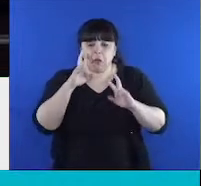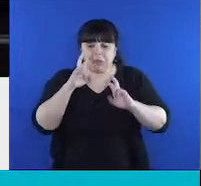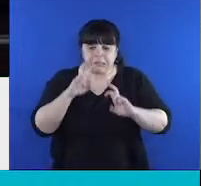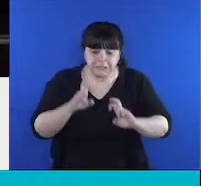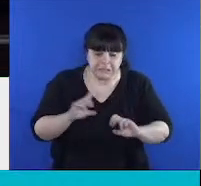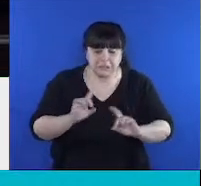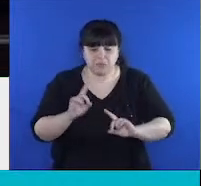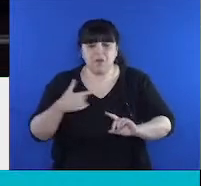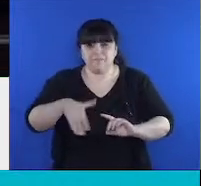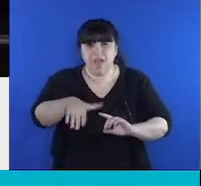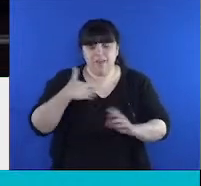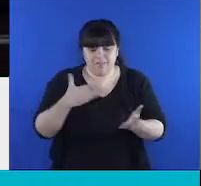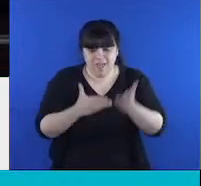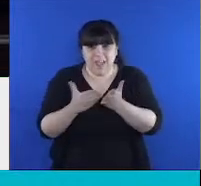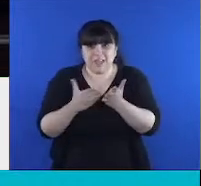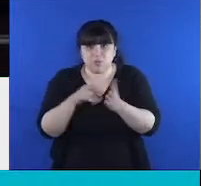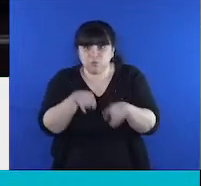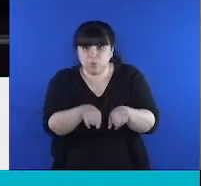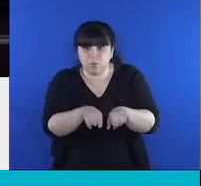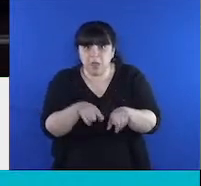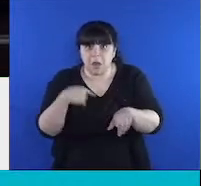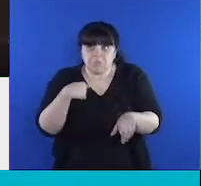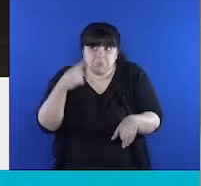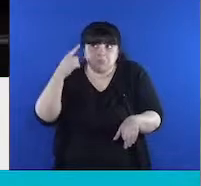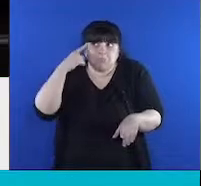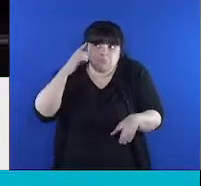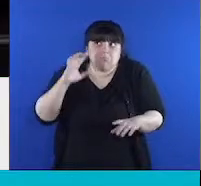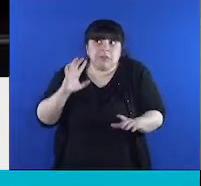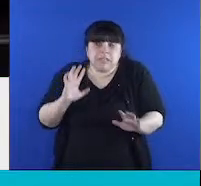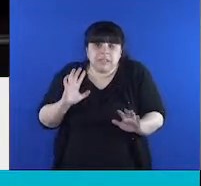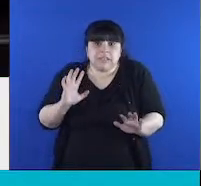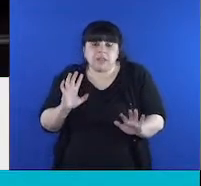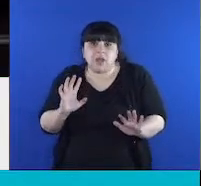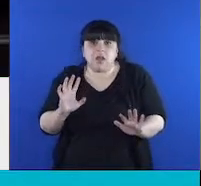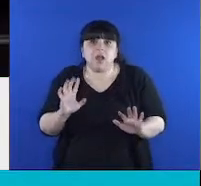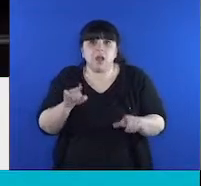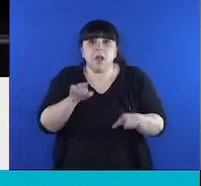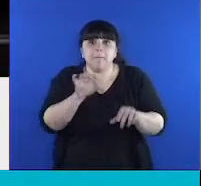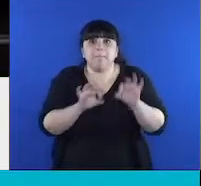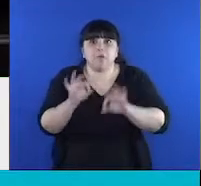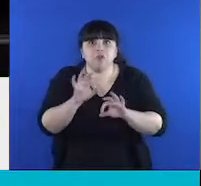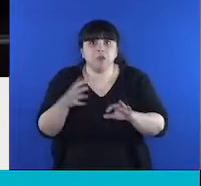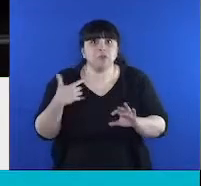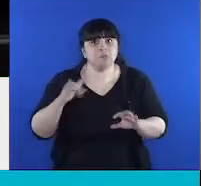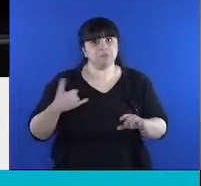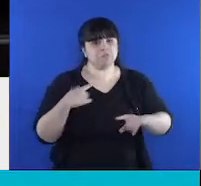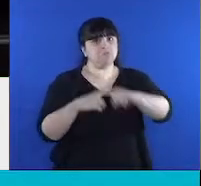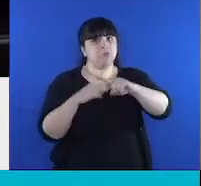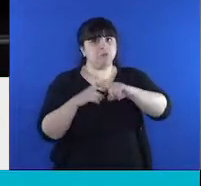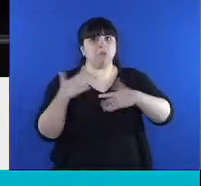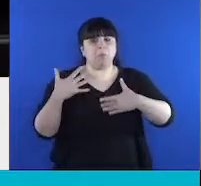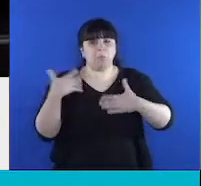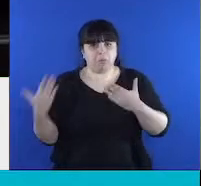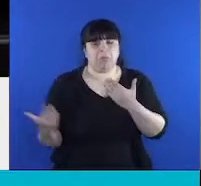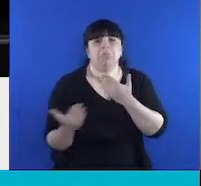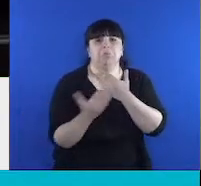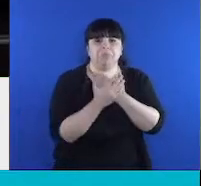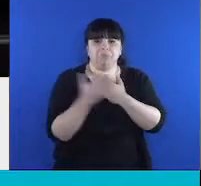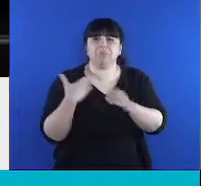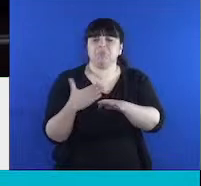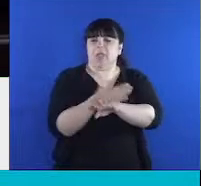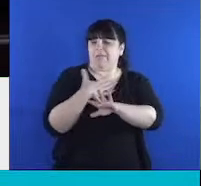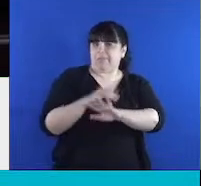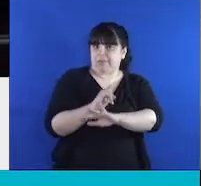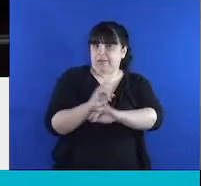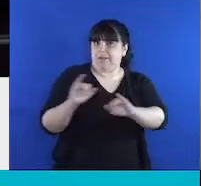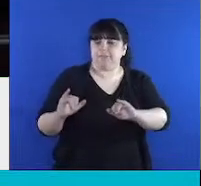principio nos parece un proyecto acertado y que merece acompañamiento, quiero anticiparlo. Y finalmente, para